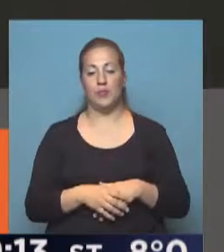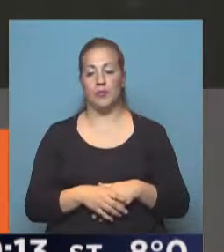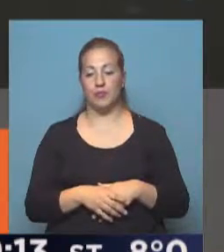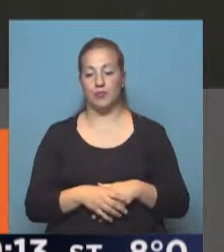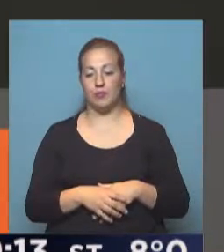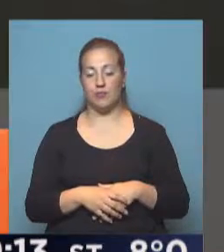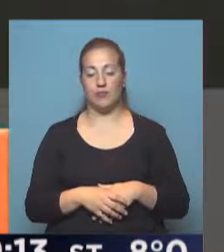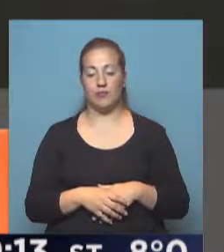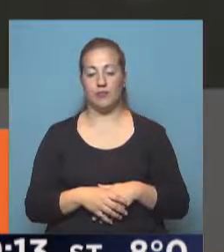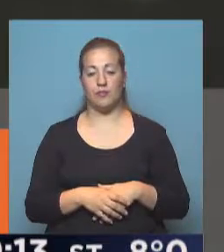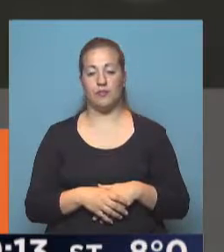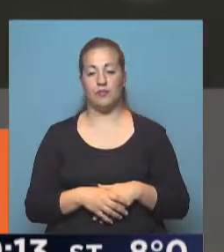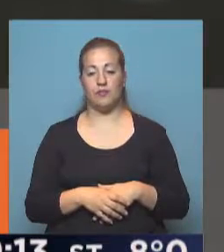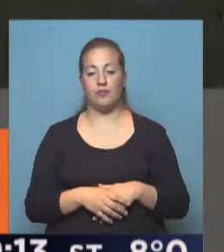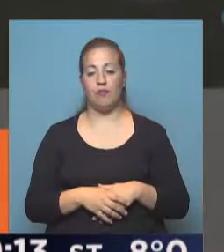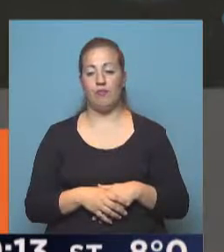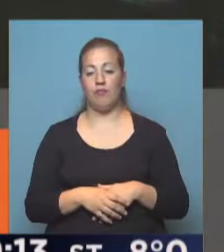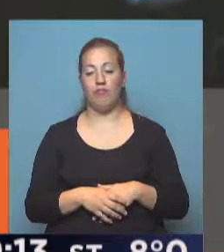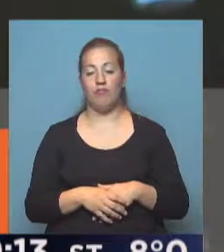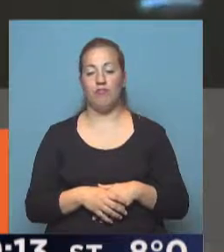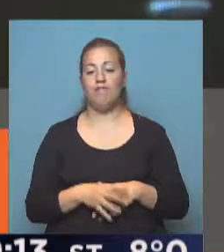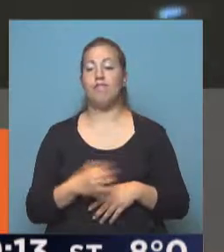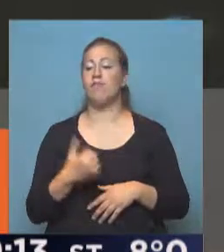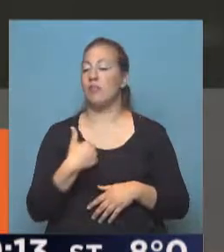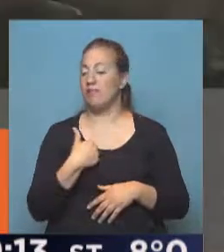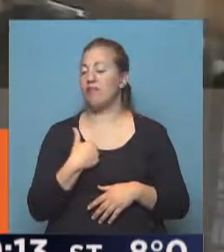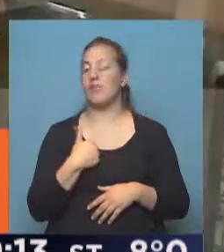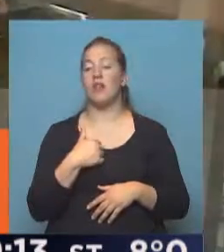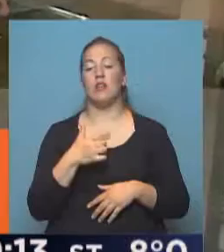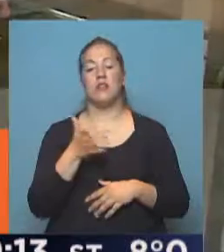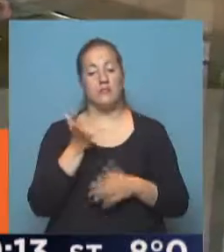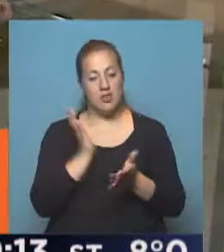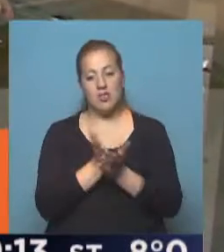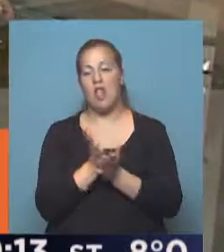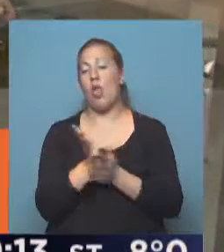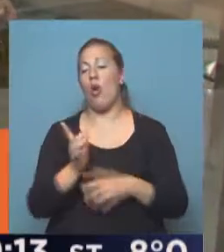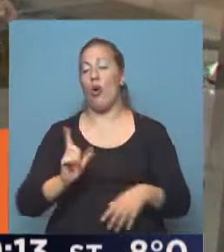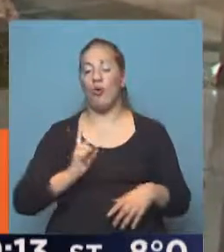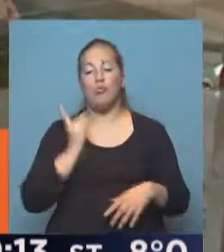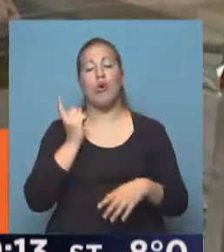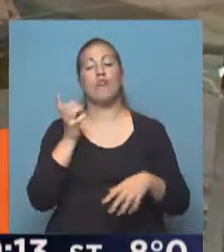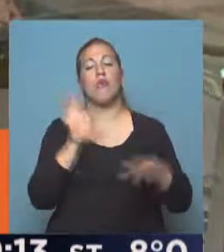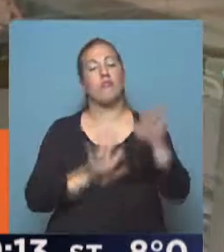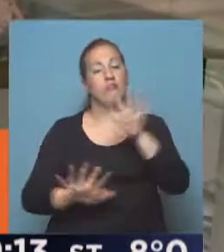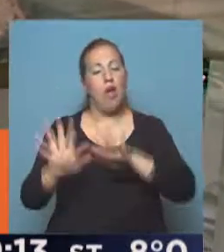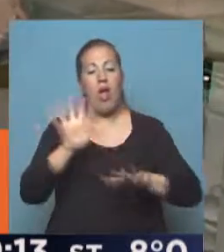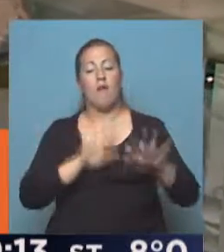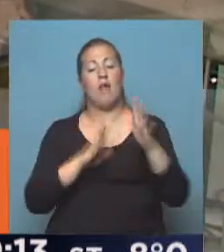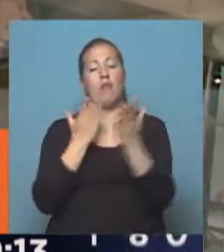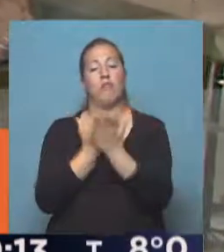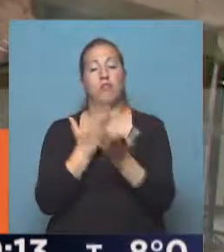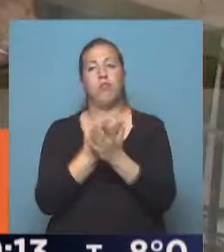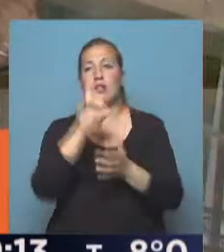y seguimos orgullosos de haber armado una propuesta que realmente federal